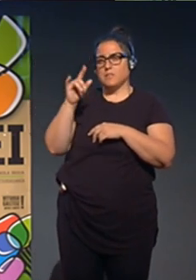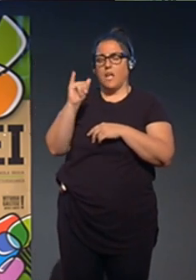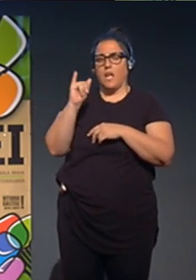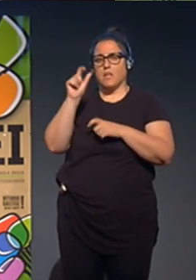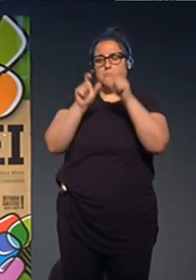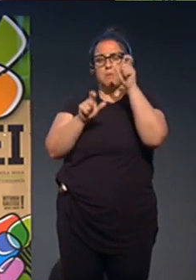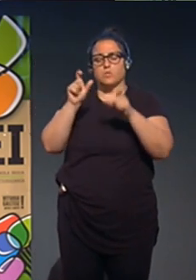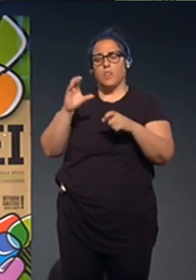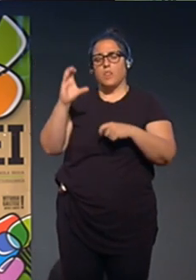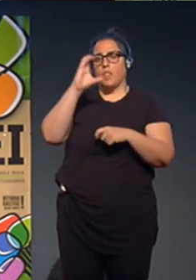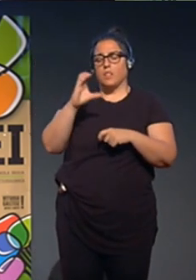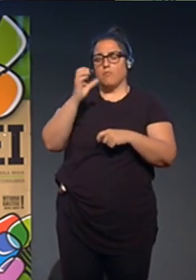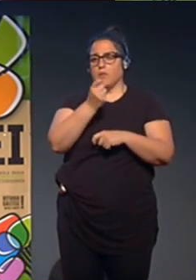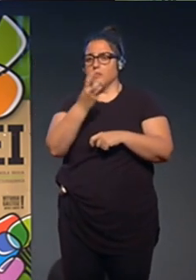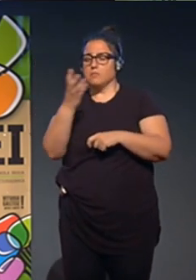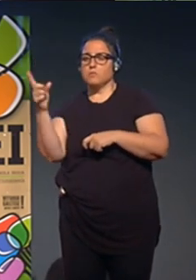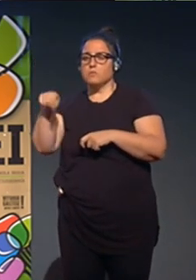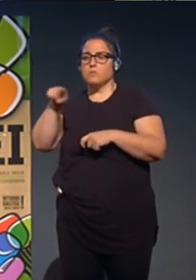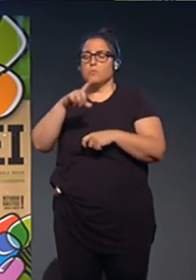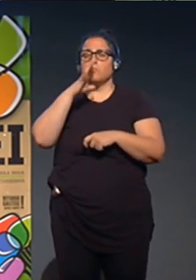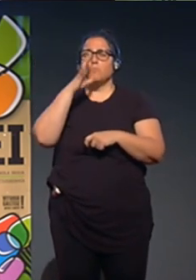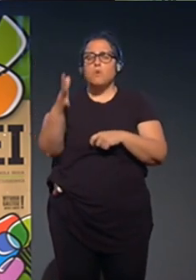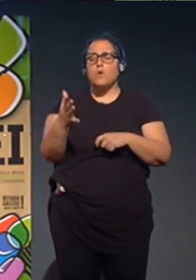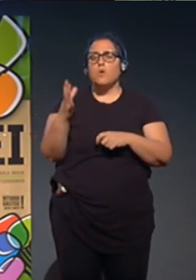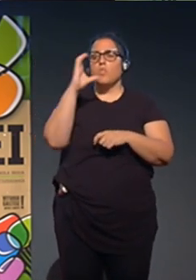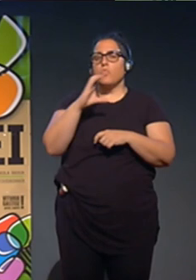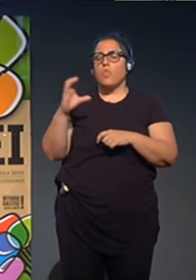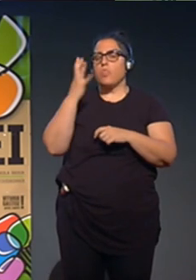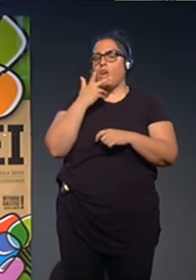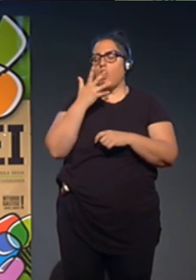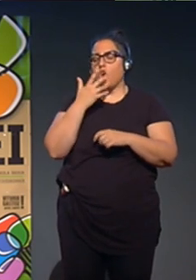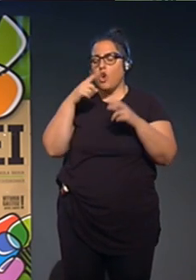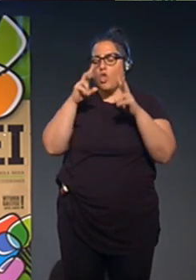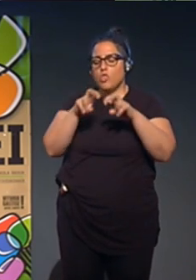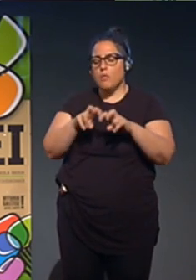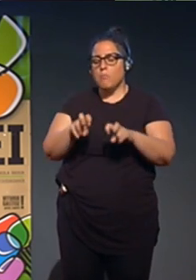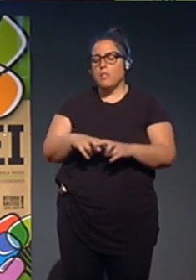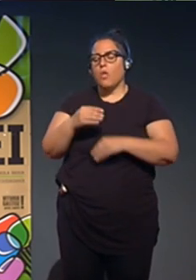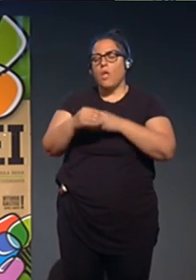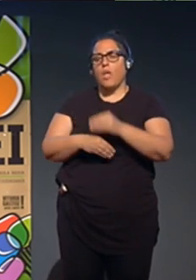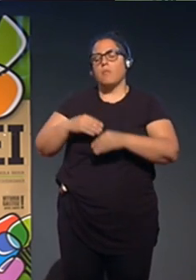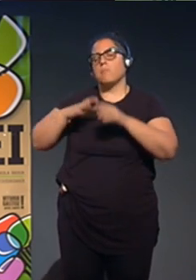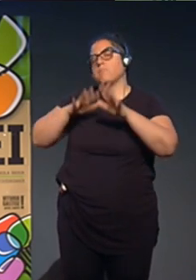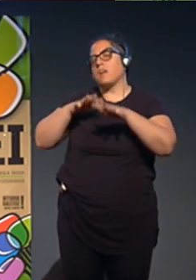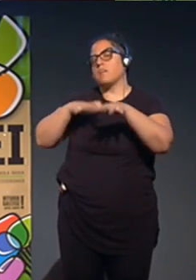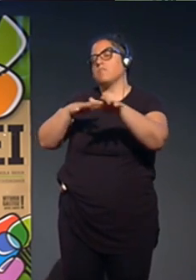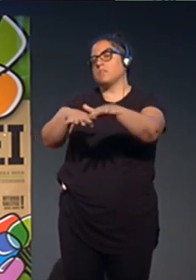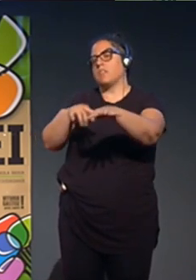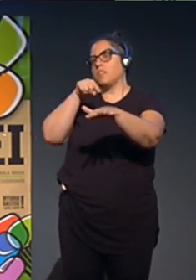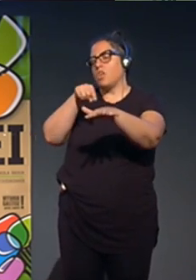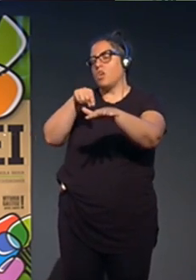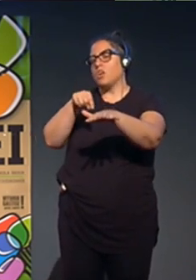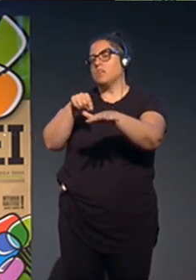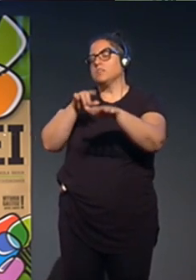científicos que en base a los conocimientos de la ciencia están haciendo una serie de manifestaciones que rayan